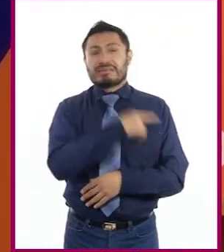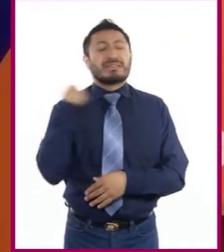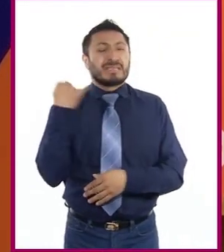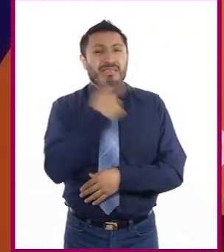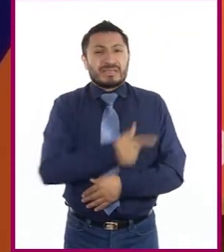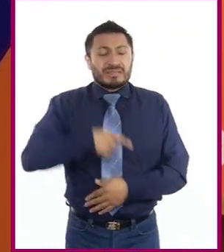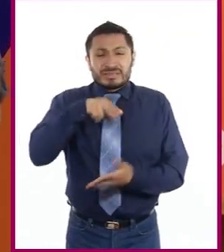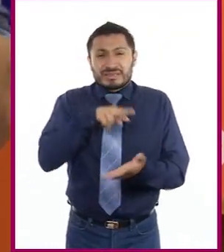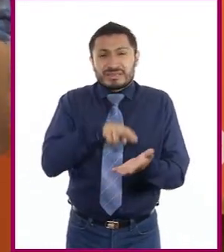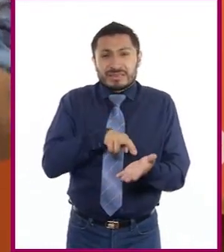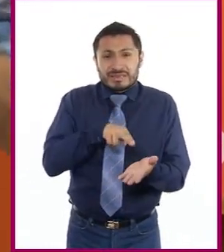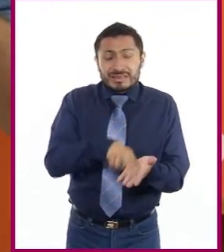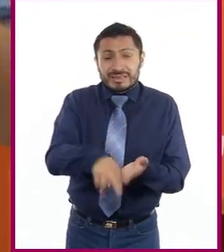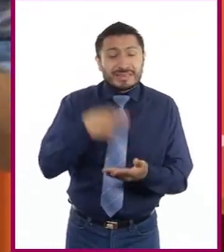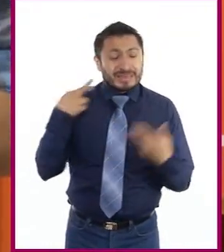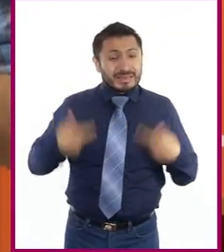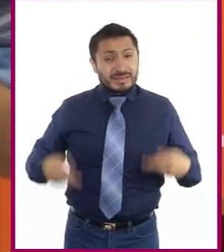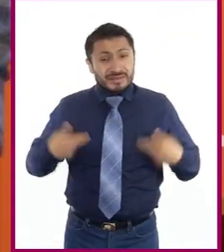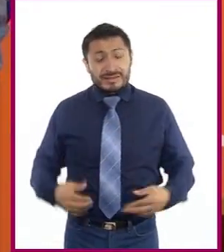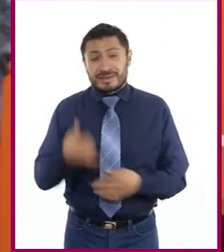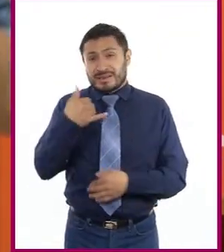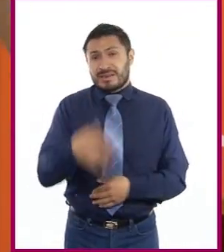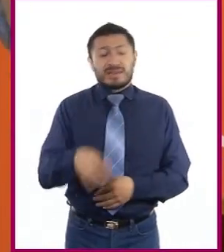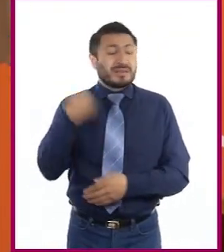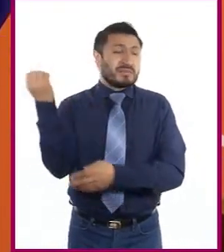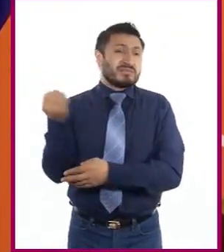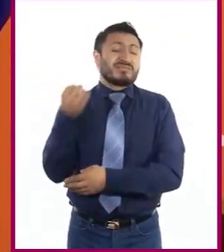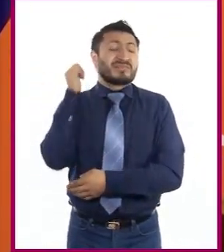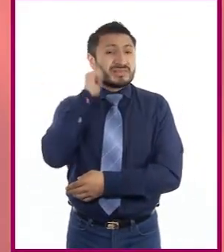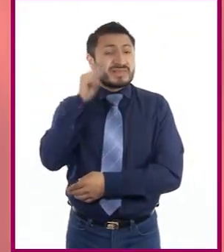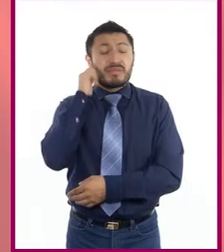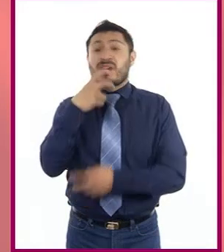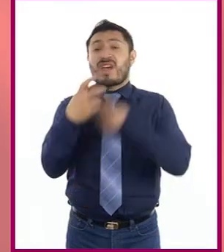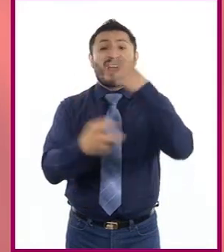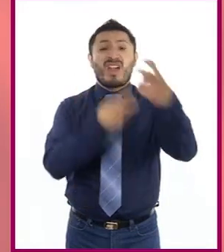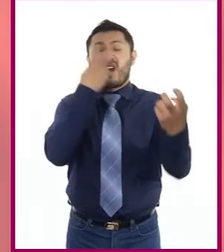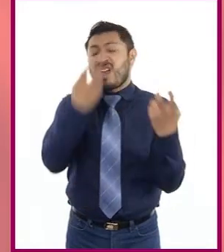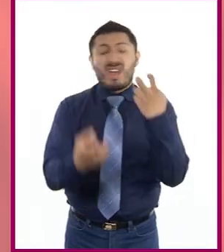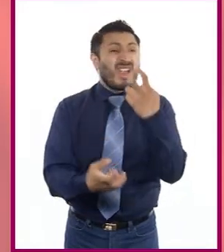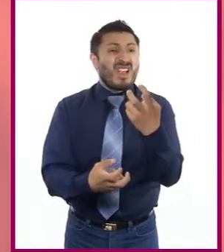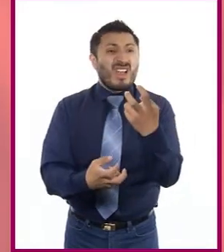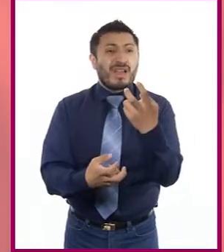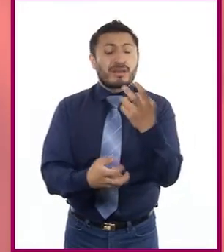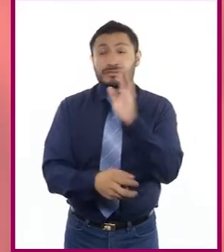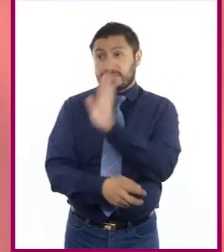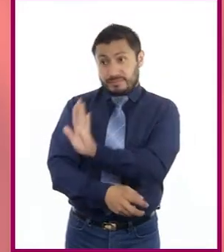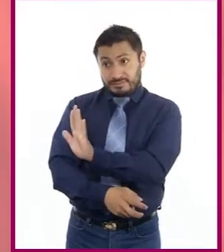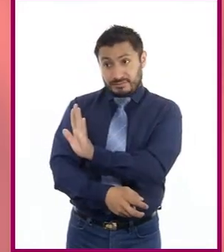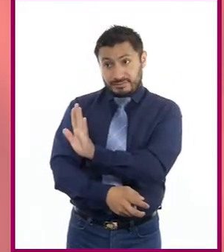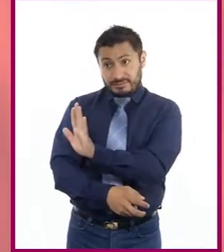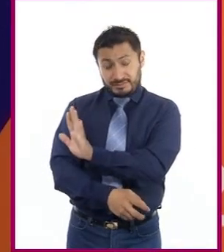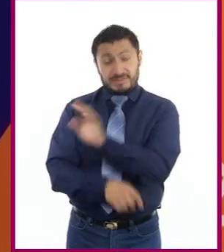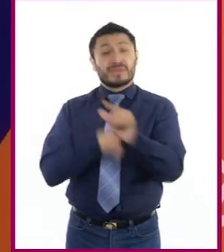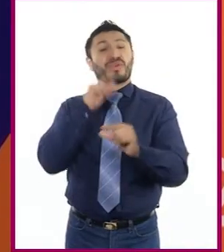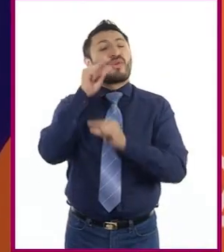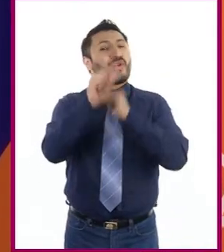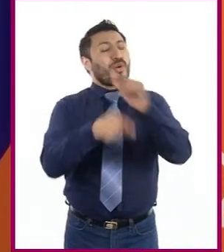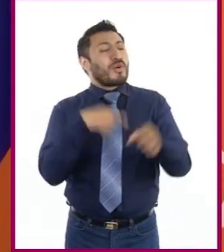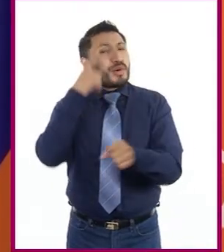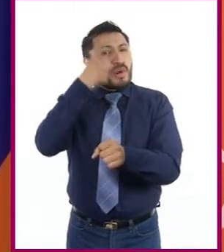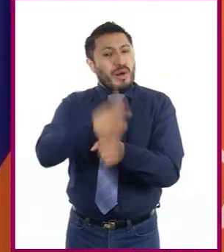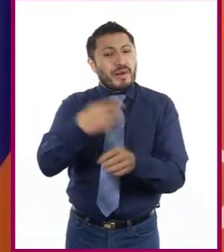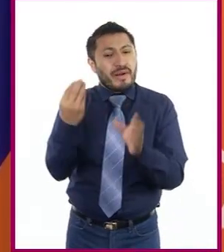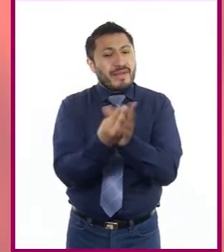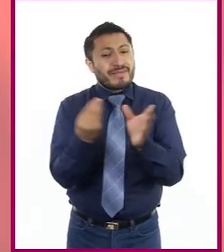y con el hábito de dar cansados discursos acerca de... ¡Alto! Lo iremos averiguando durante la